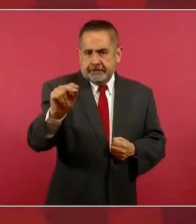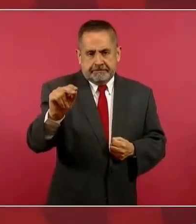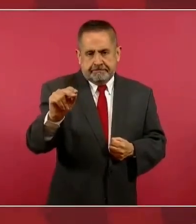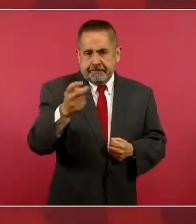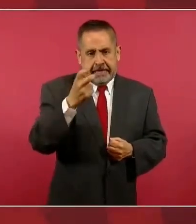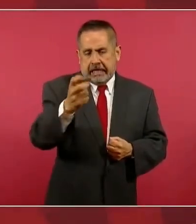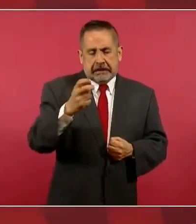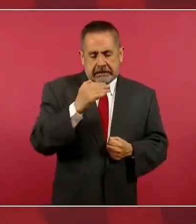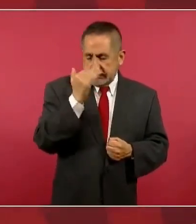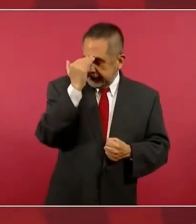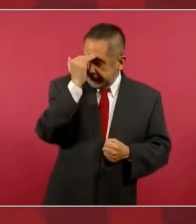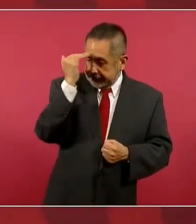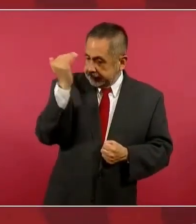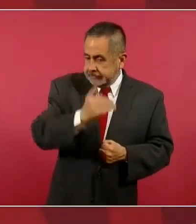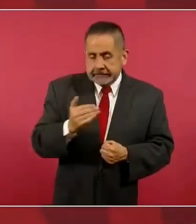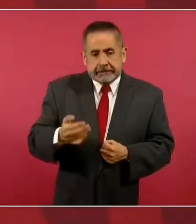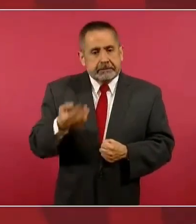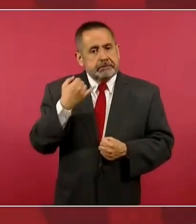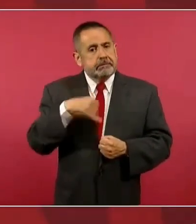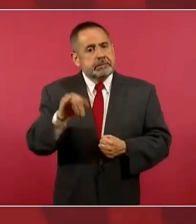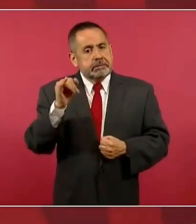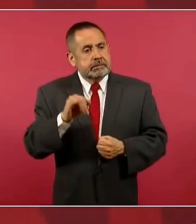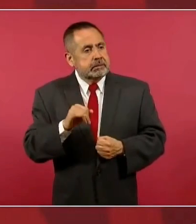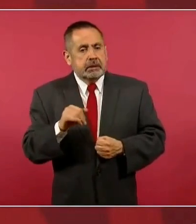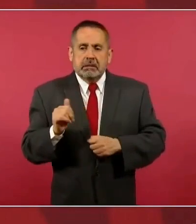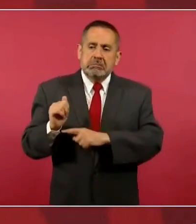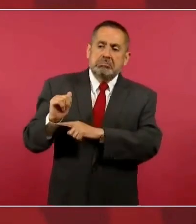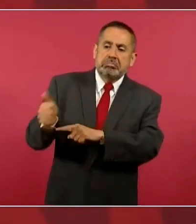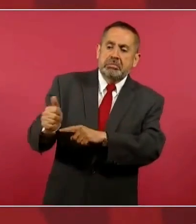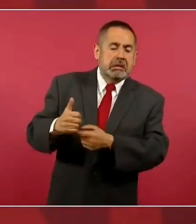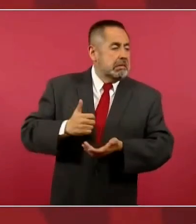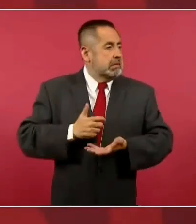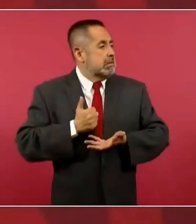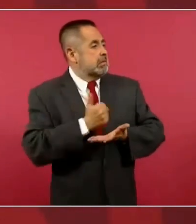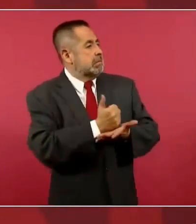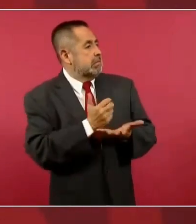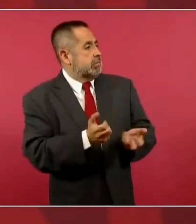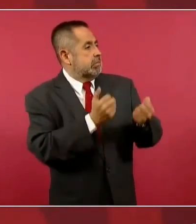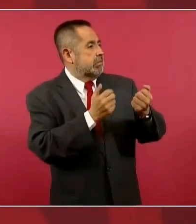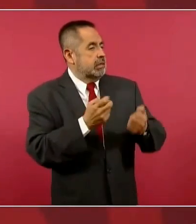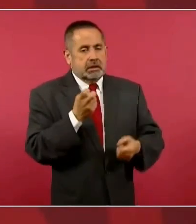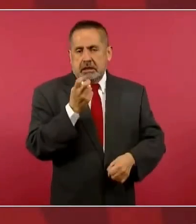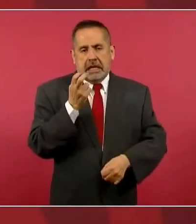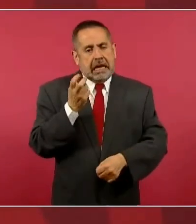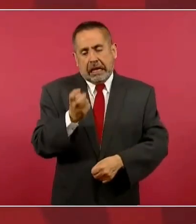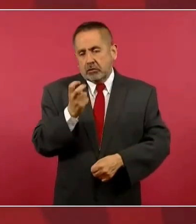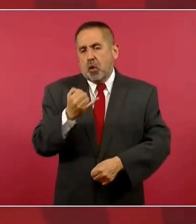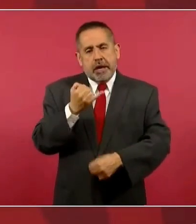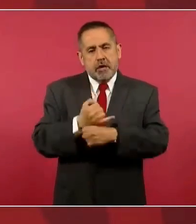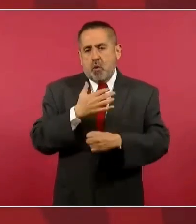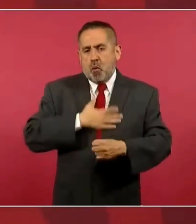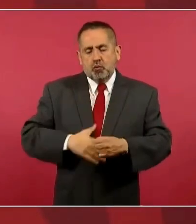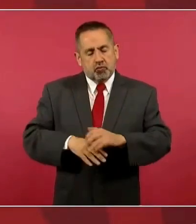estas aberraciones, estos absurdos, estas grandes injusticias,